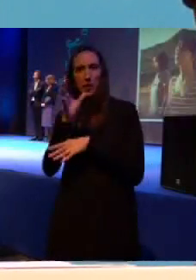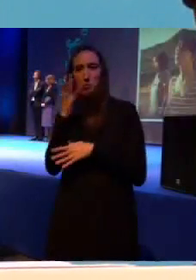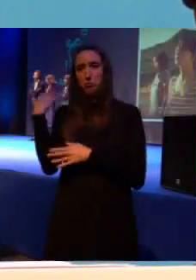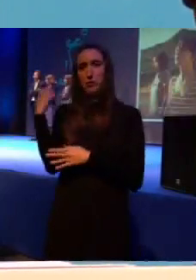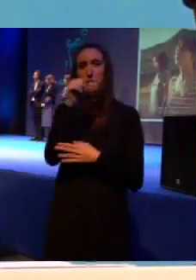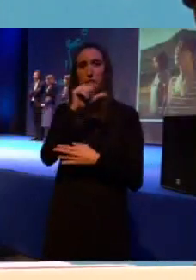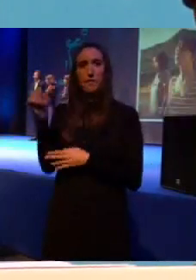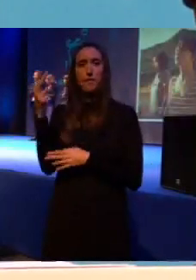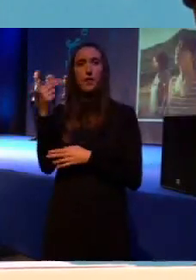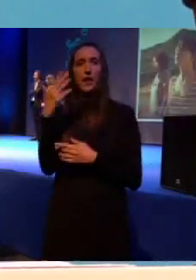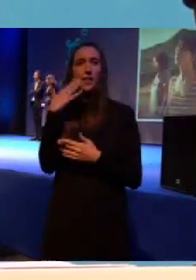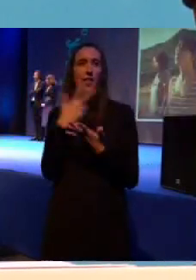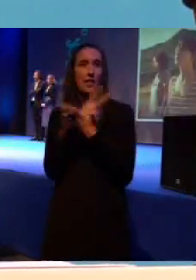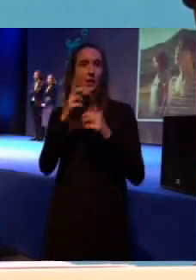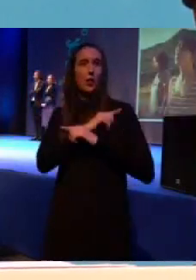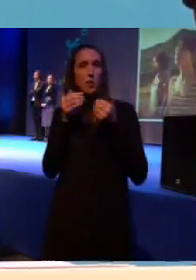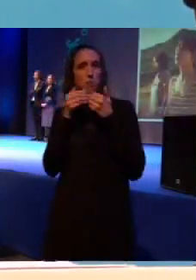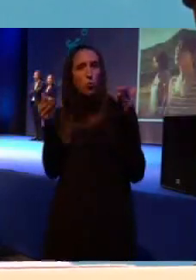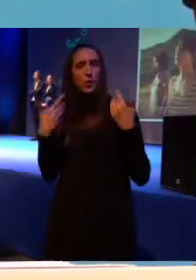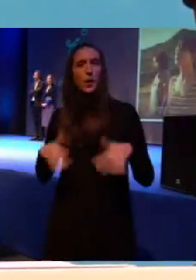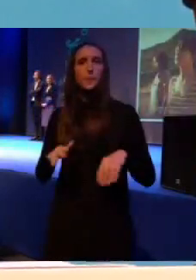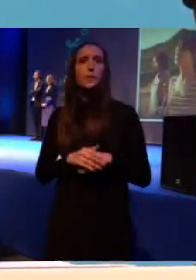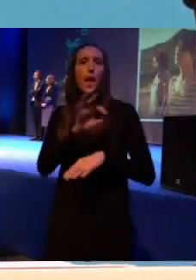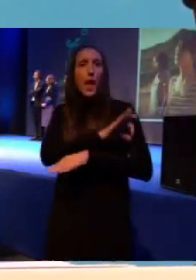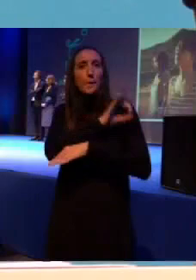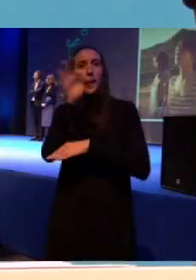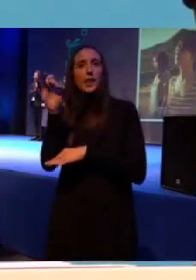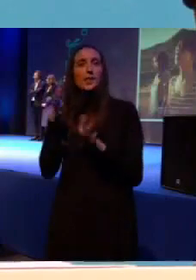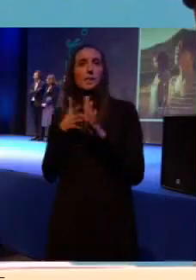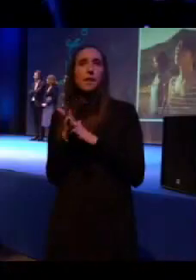viernes 17 de noviembre. Amanece es una película,